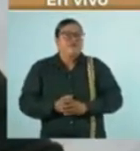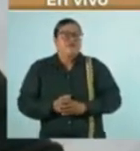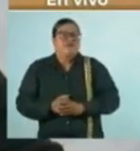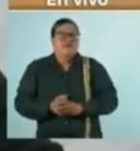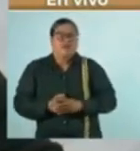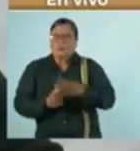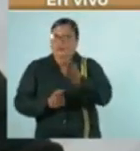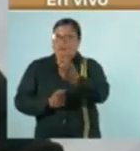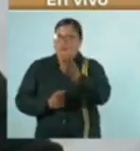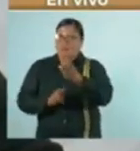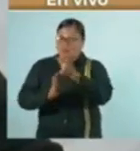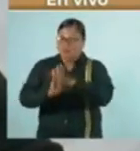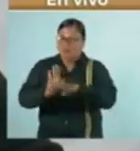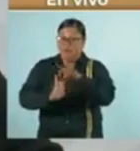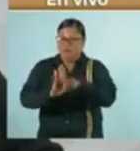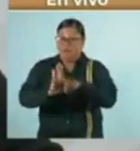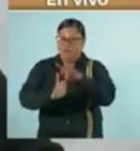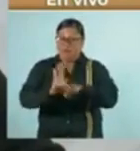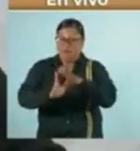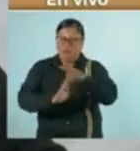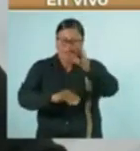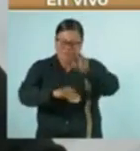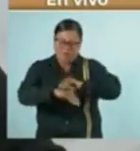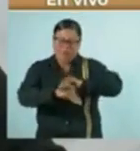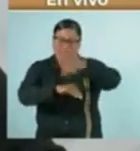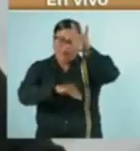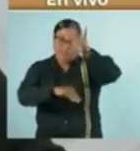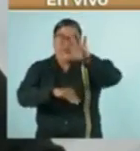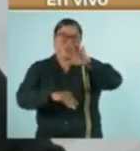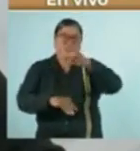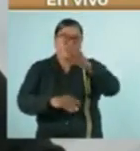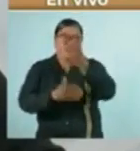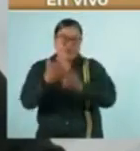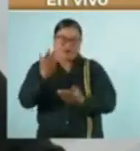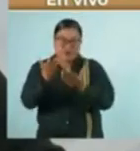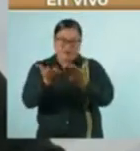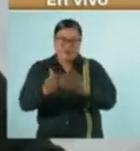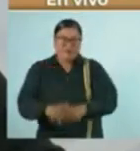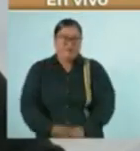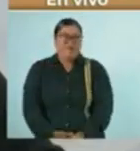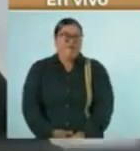Este es el video del lanzamiento del programa.